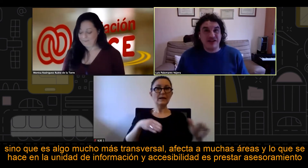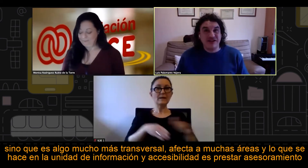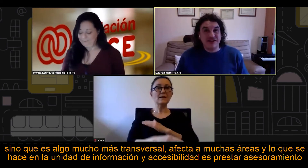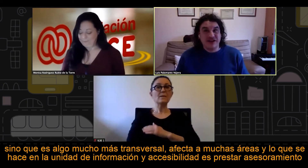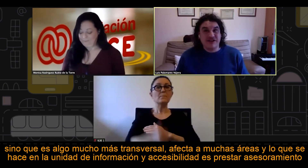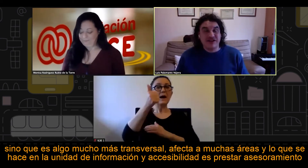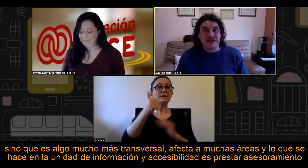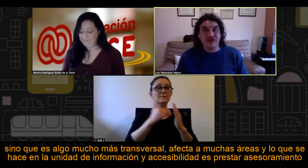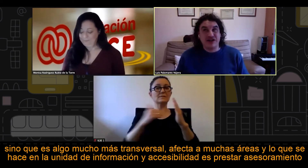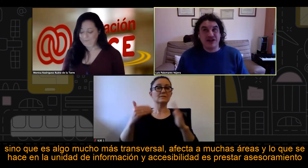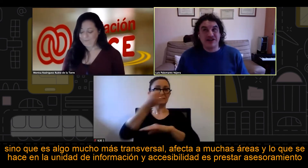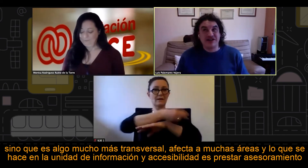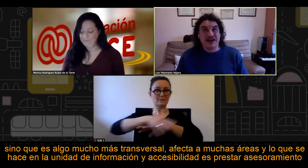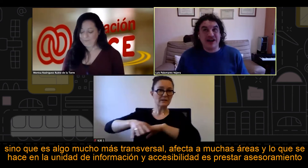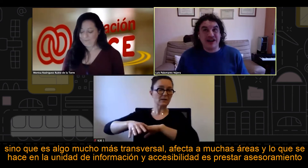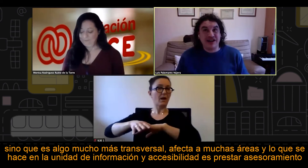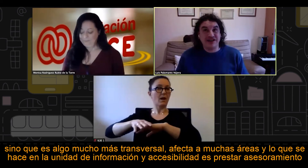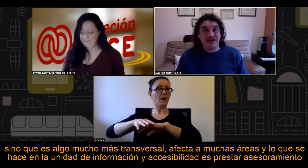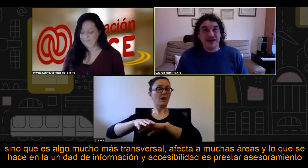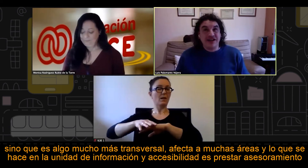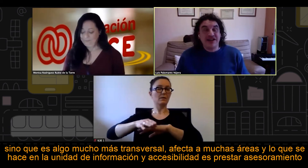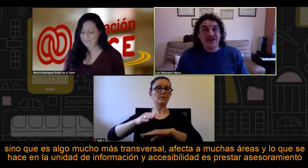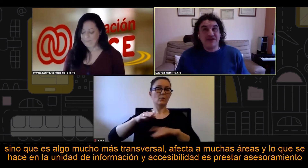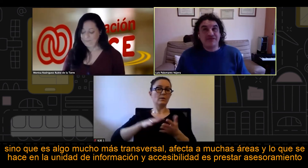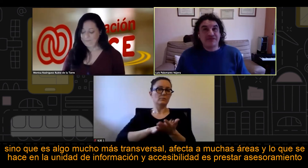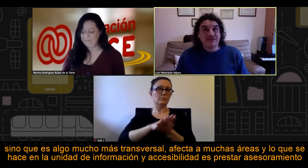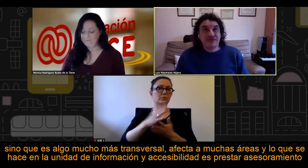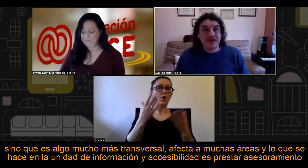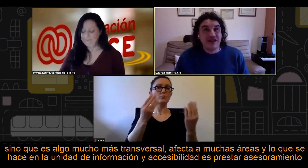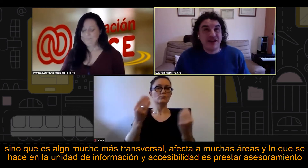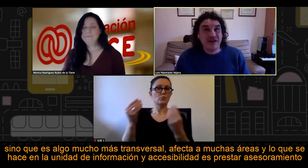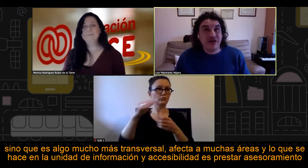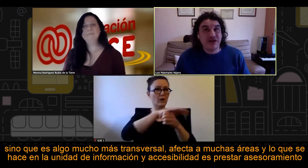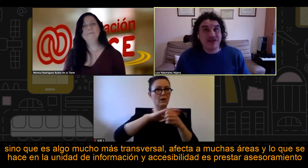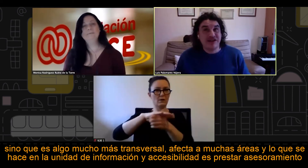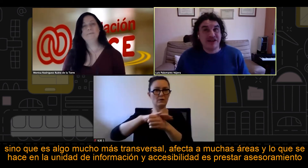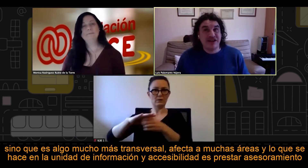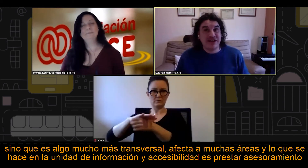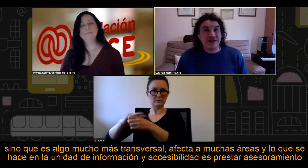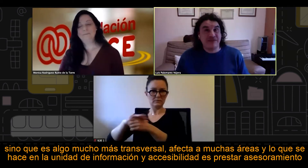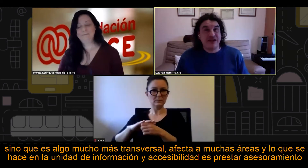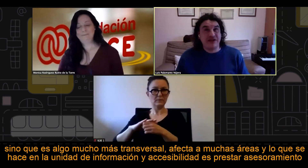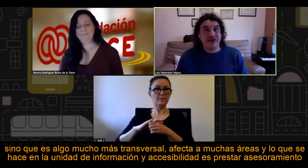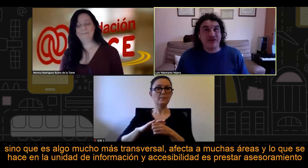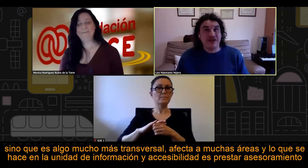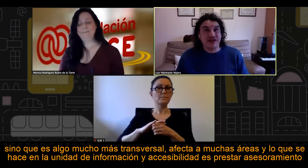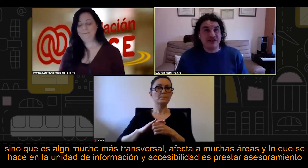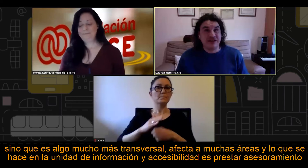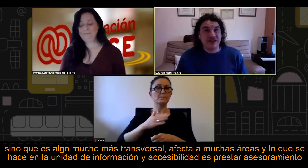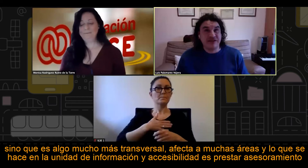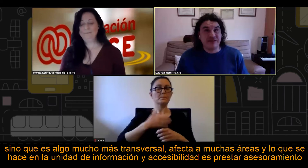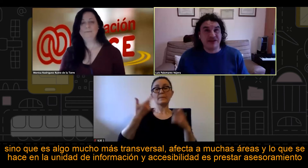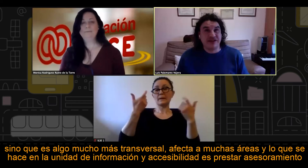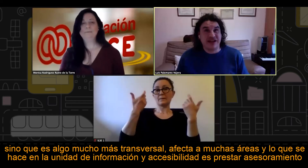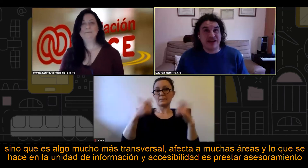transversal, afecta a muchas áreas y, bueno, lo que se hace en la Unidad de Información y Accesibilidad